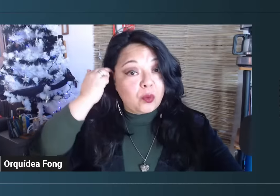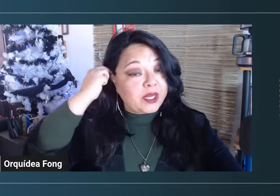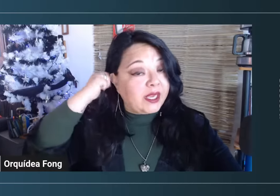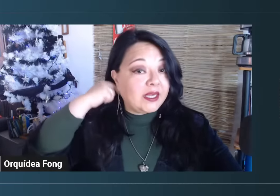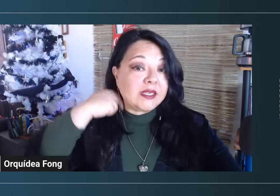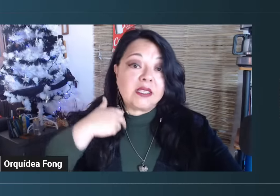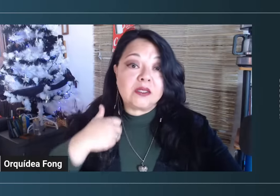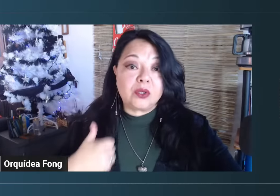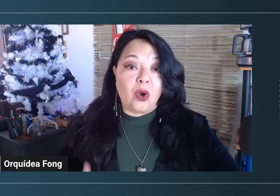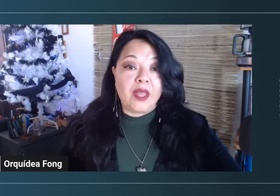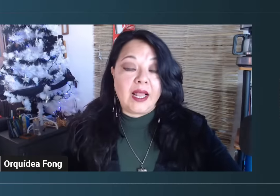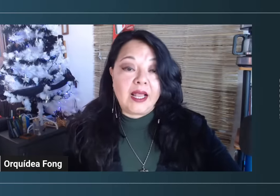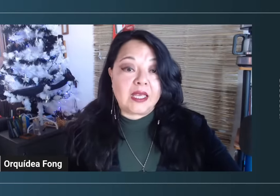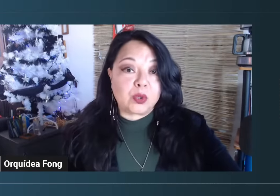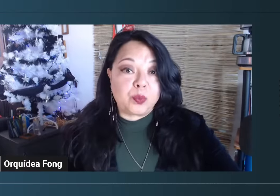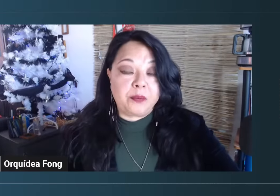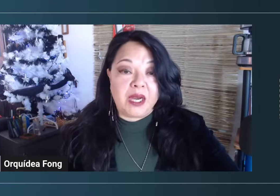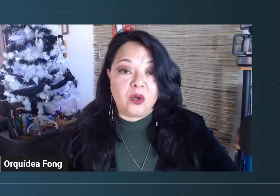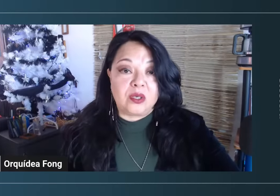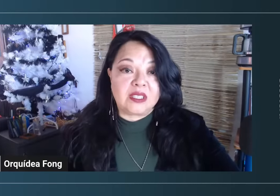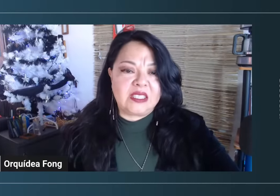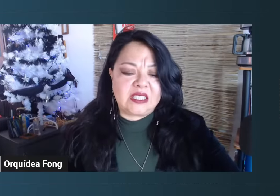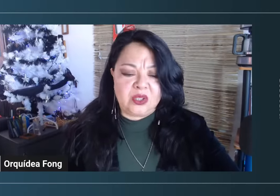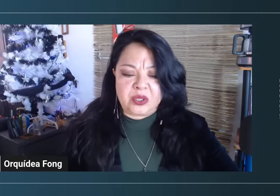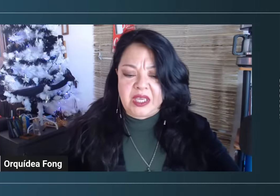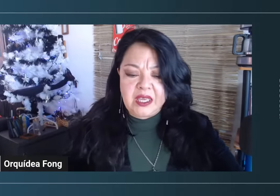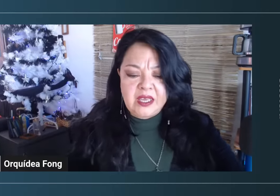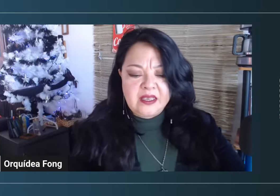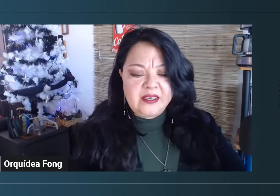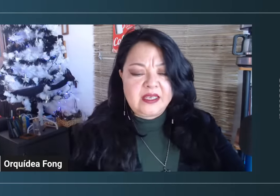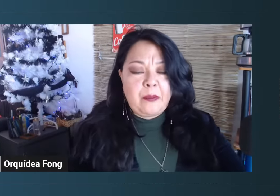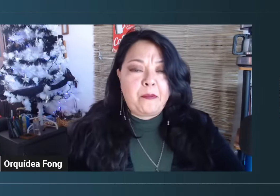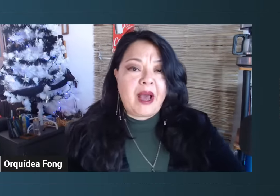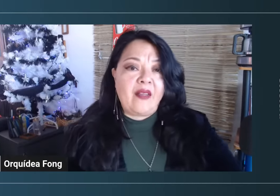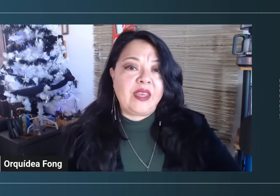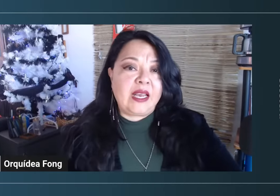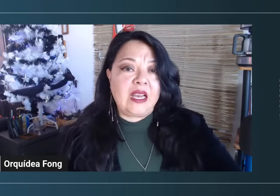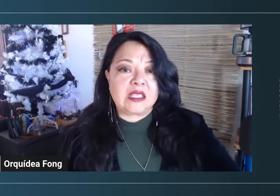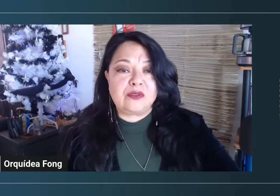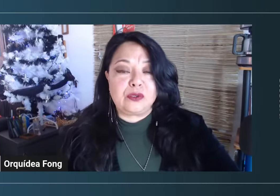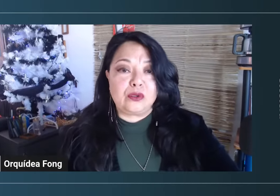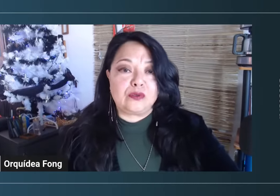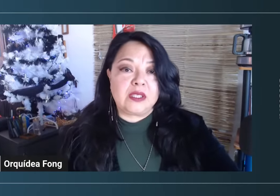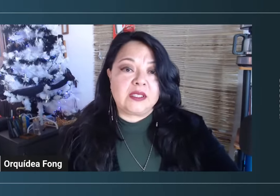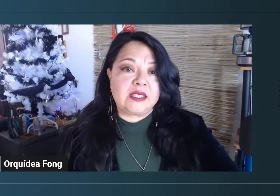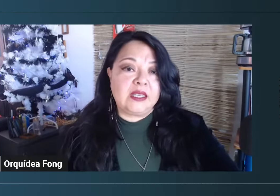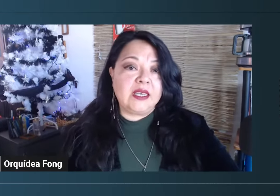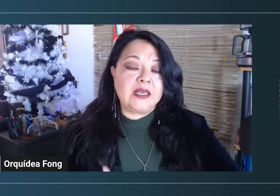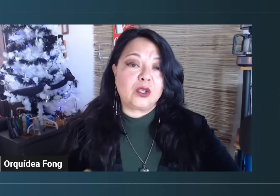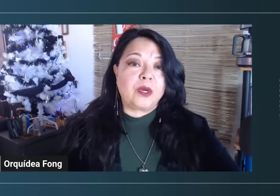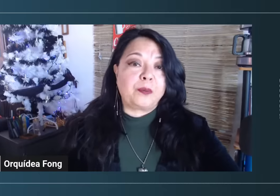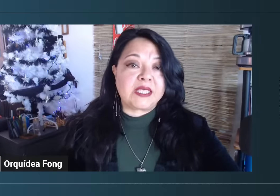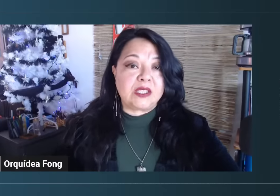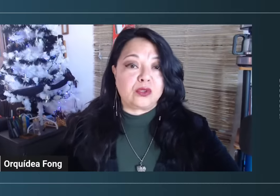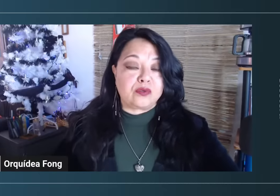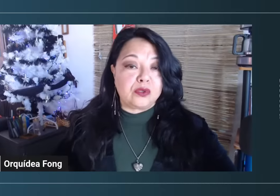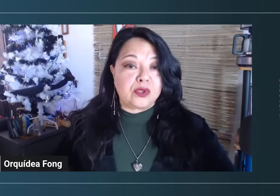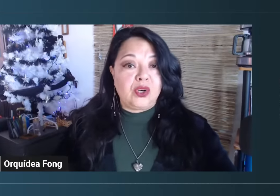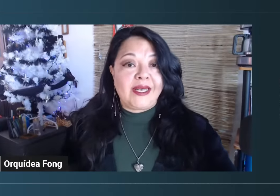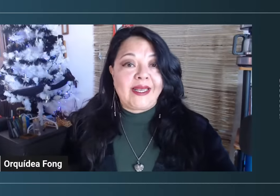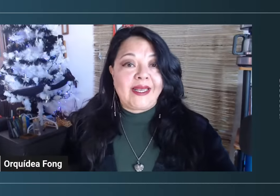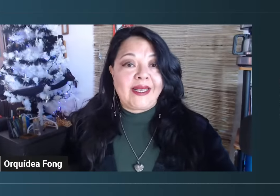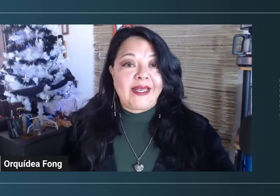sobre toda la suprema corte diciendo que invaden las sus este sobrepasan